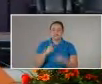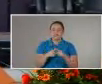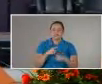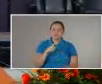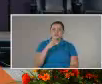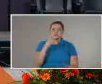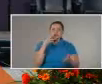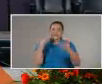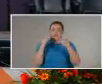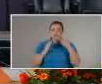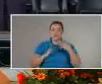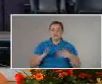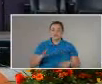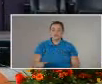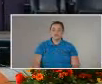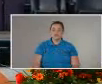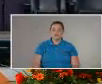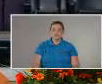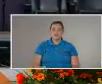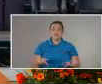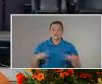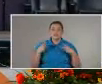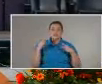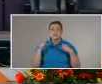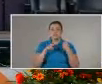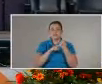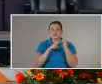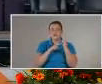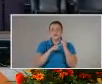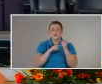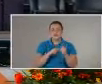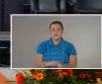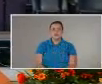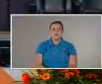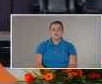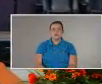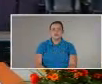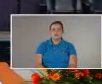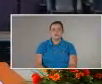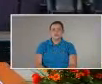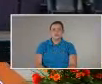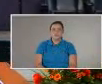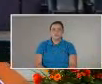Y entramos en situaciones así, y ahí están, hermano, y tal vez Dios las va a sacar ahorita.